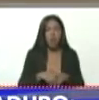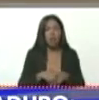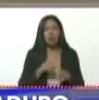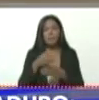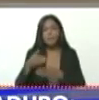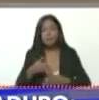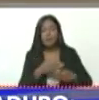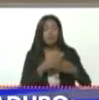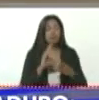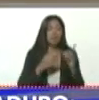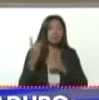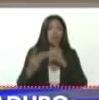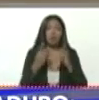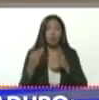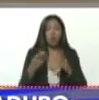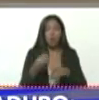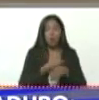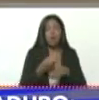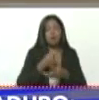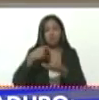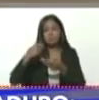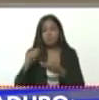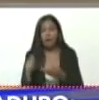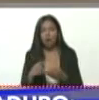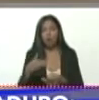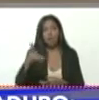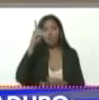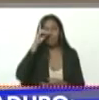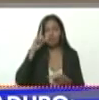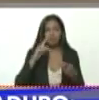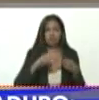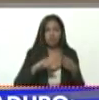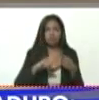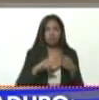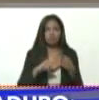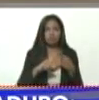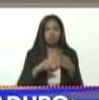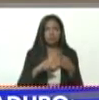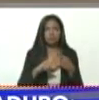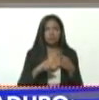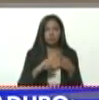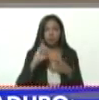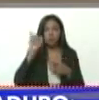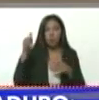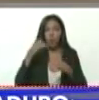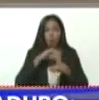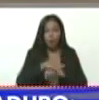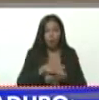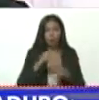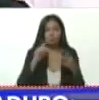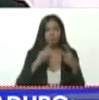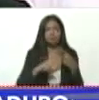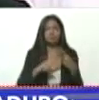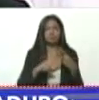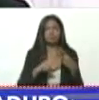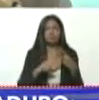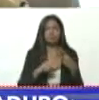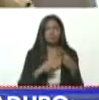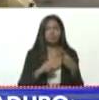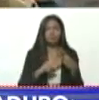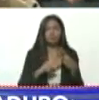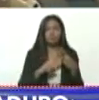el gobierno bolivariano firmaron la doctora Delcy Rodríguez, el doctor Jorge Rodríguez, el